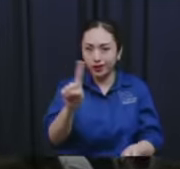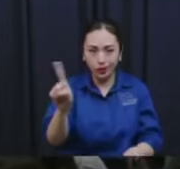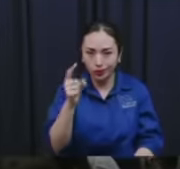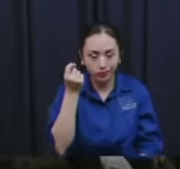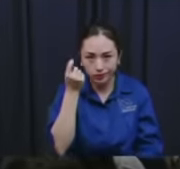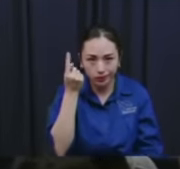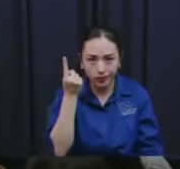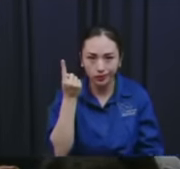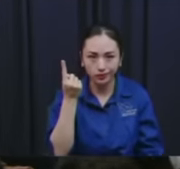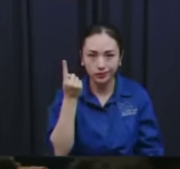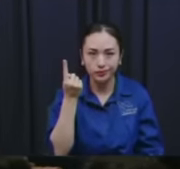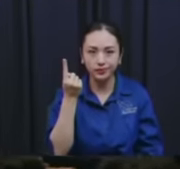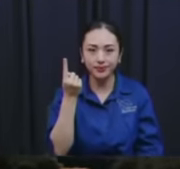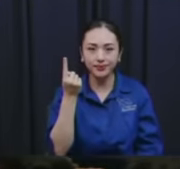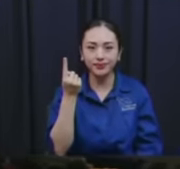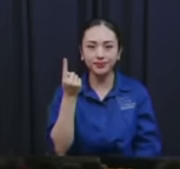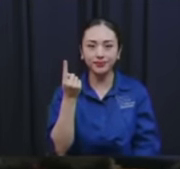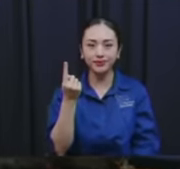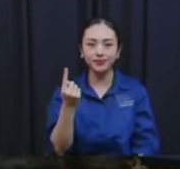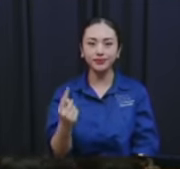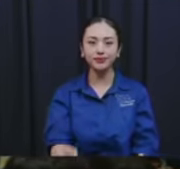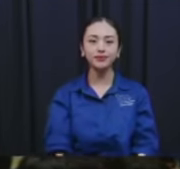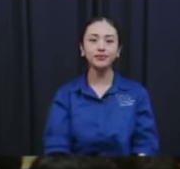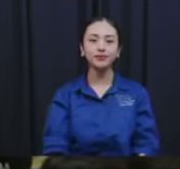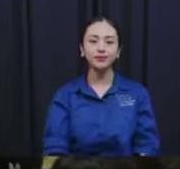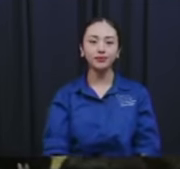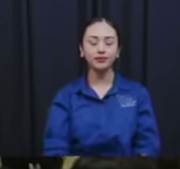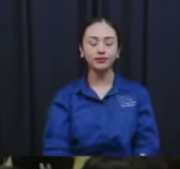di cuenta que me siguen tiktok algunos mis